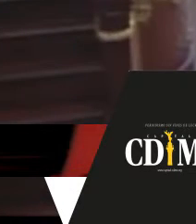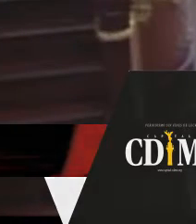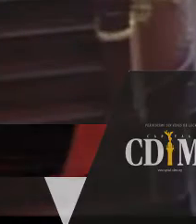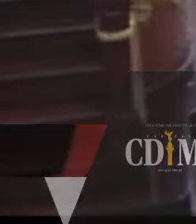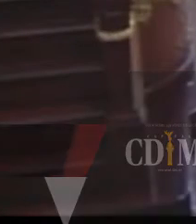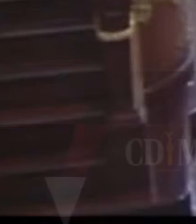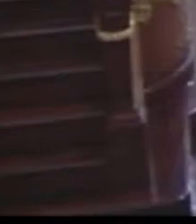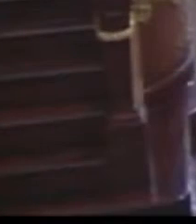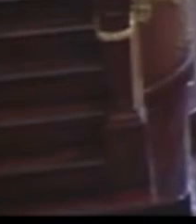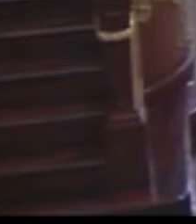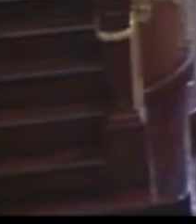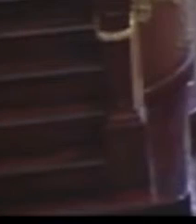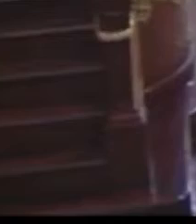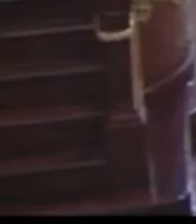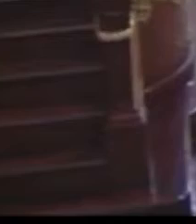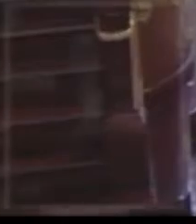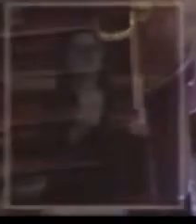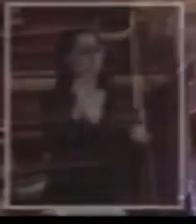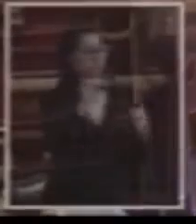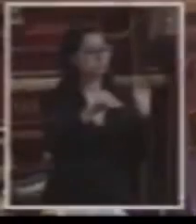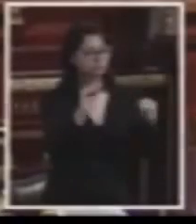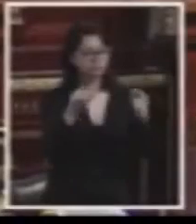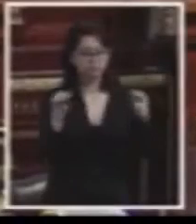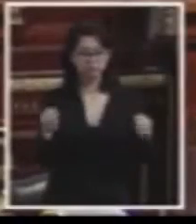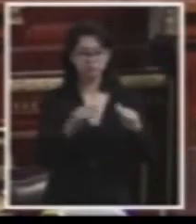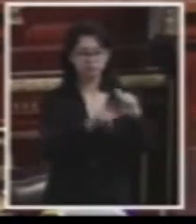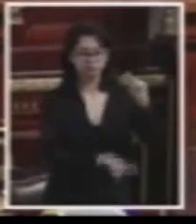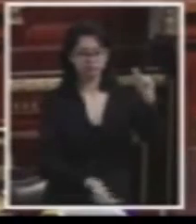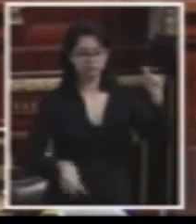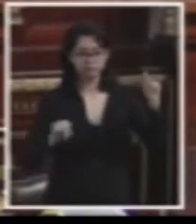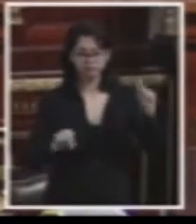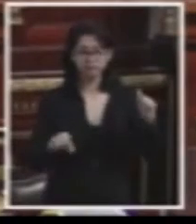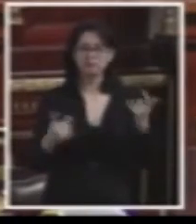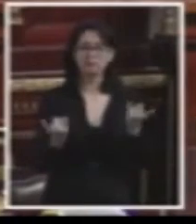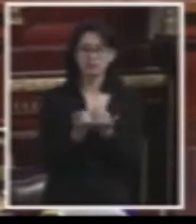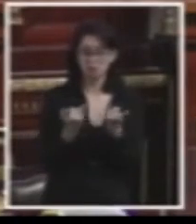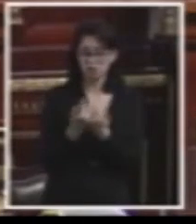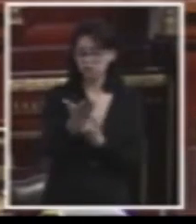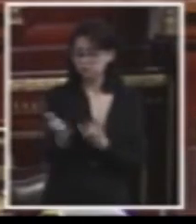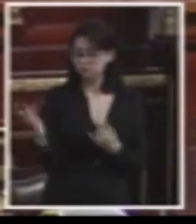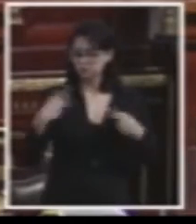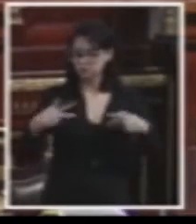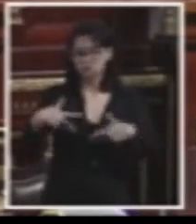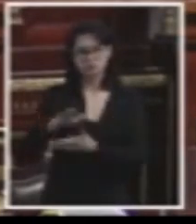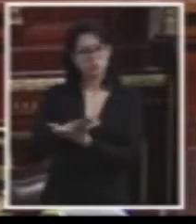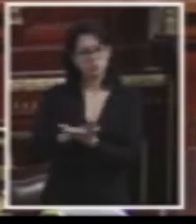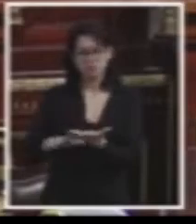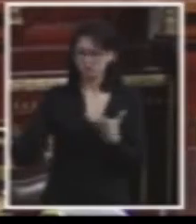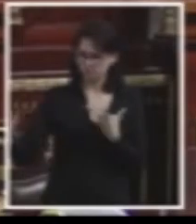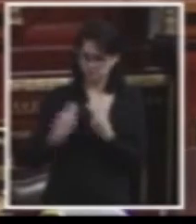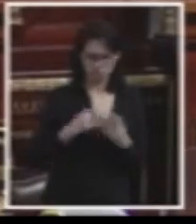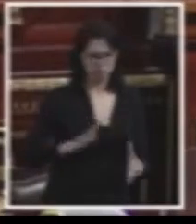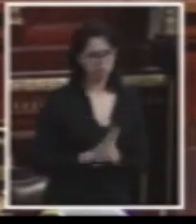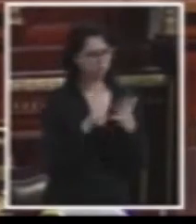Politécnico Nacional por sus 80 años al servicio de México. En sesión solemne en la Asamblea, el director general Enrique Fernández Fashnat aseveró